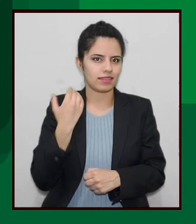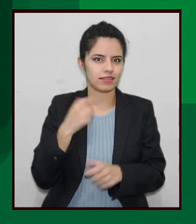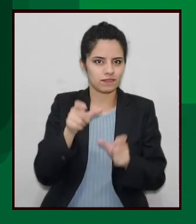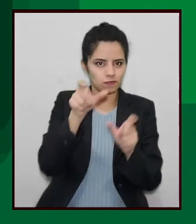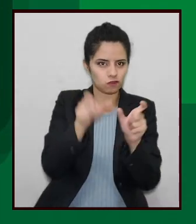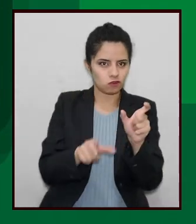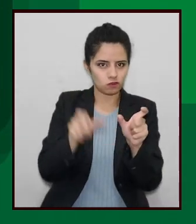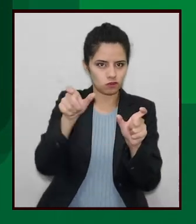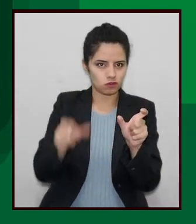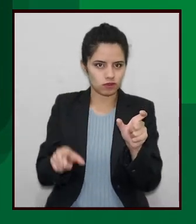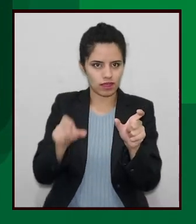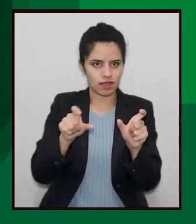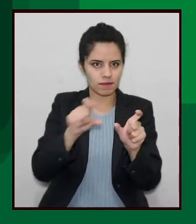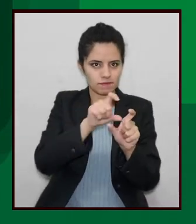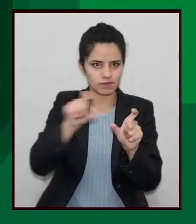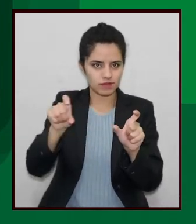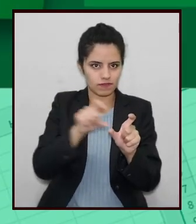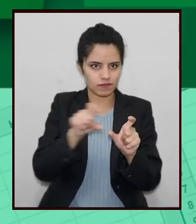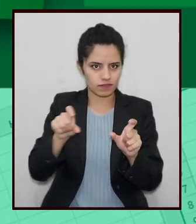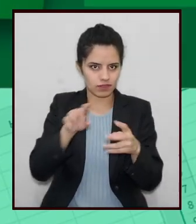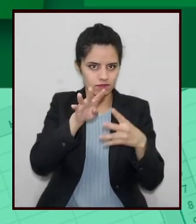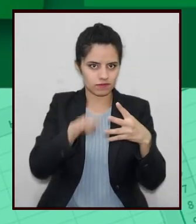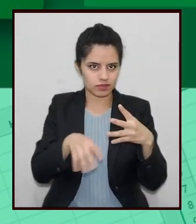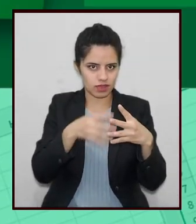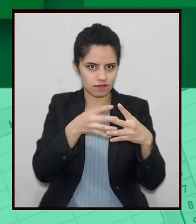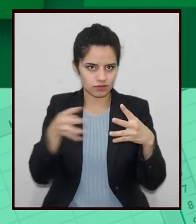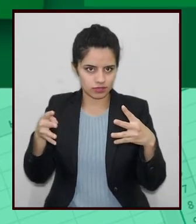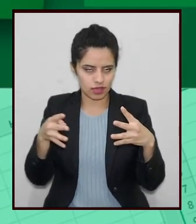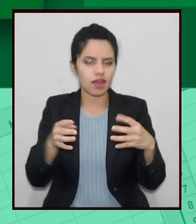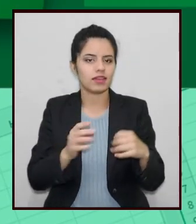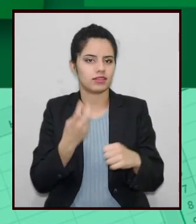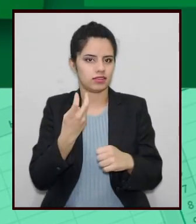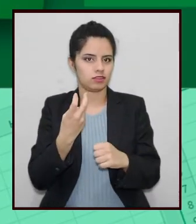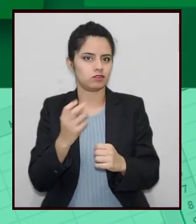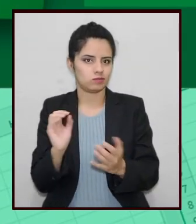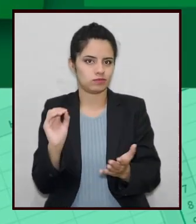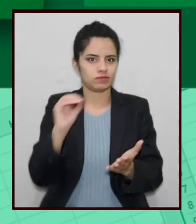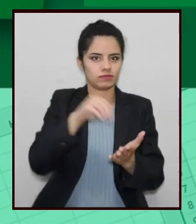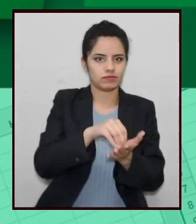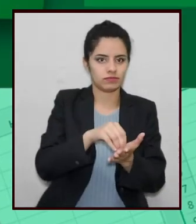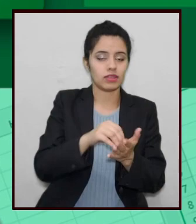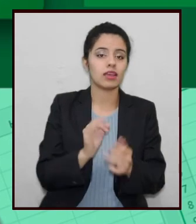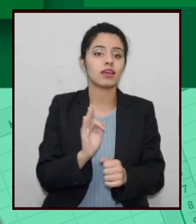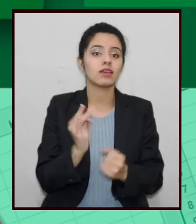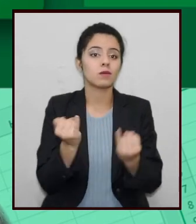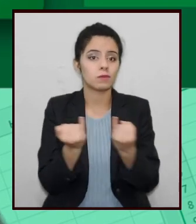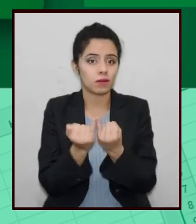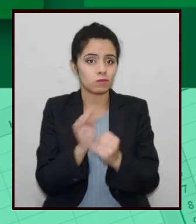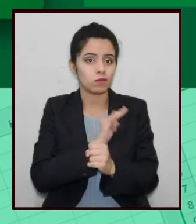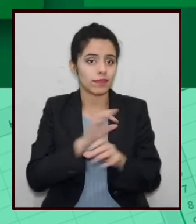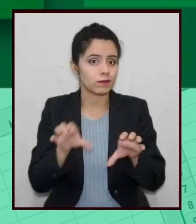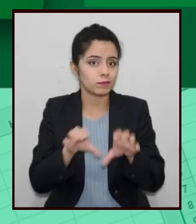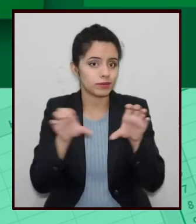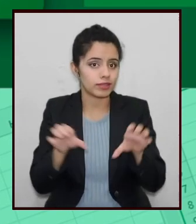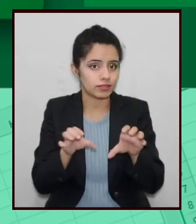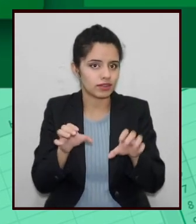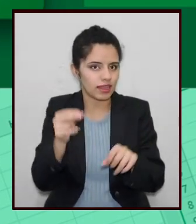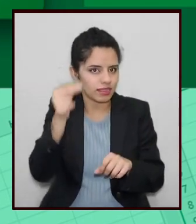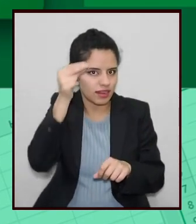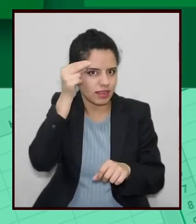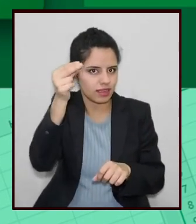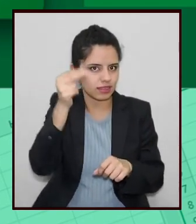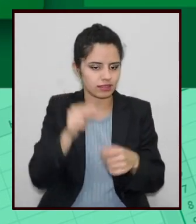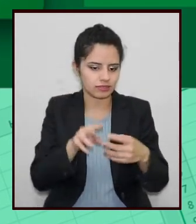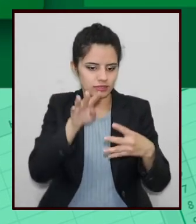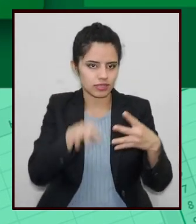en las columnas y filas de VisiCalc. Pero este programa ofrecía también la inserción de fórmulas y la recomputación inteligente de